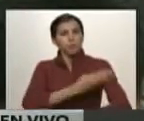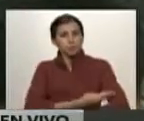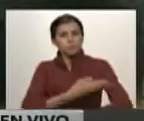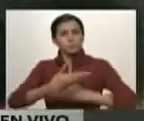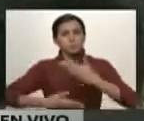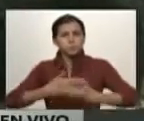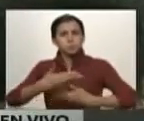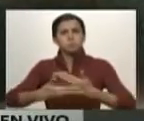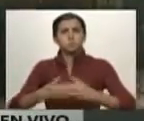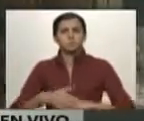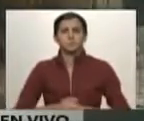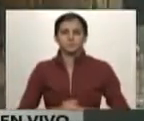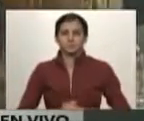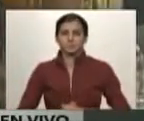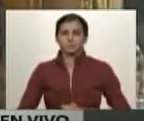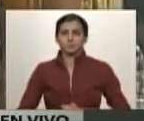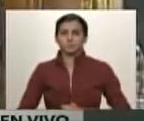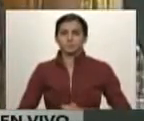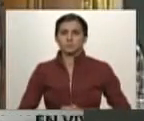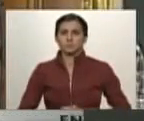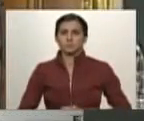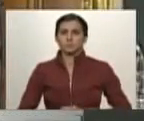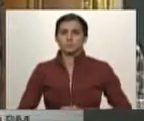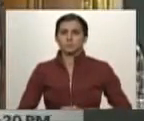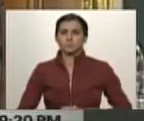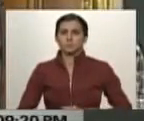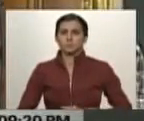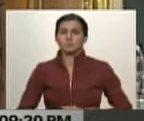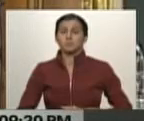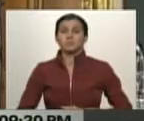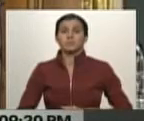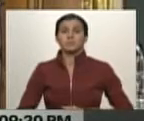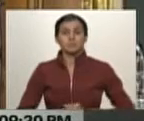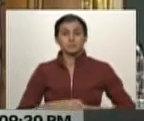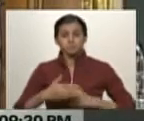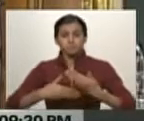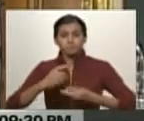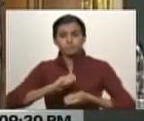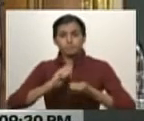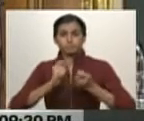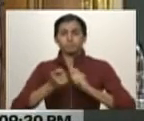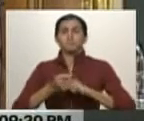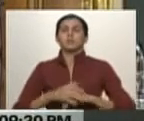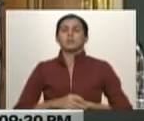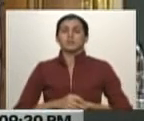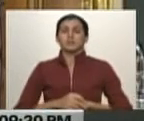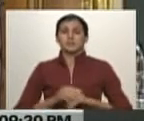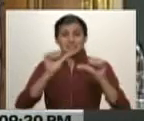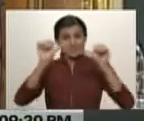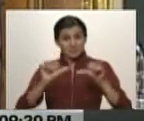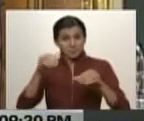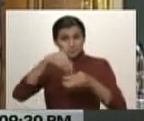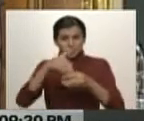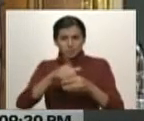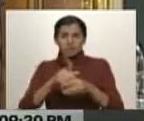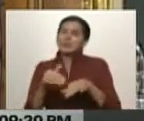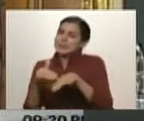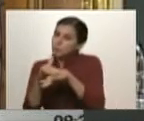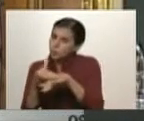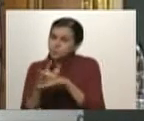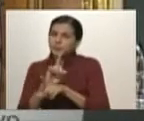tiempo construir un sistema electoral me perdonan no hay ningún tipo